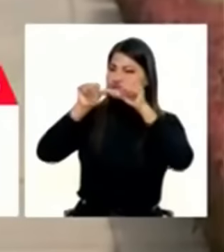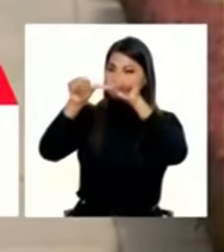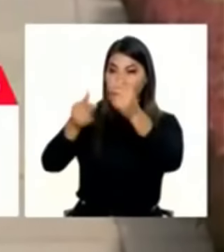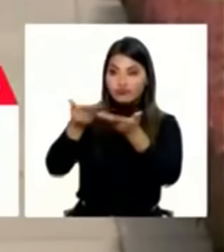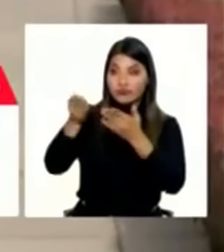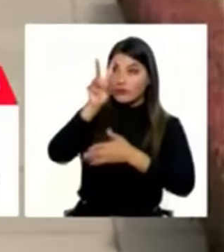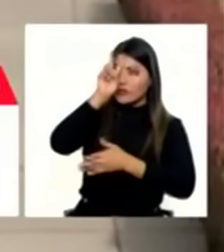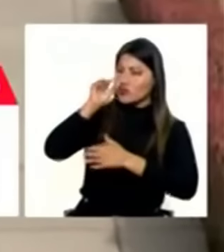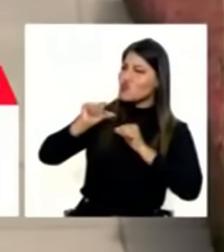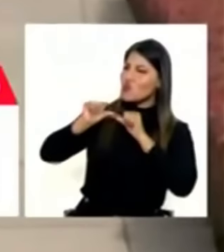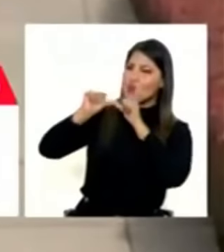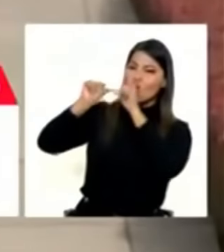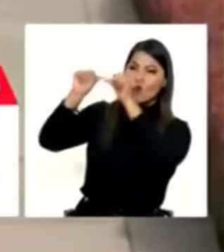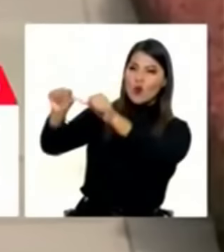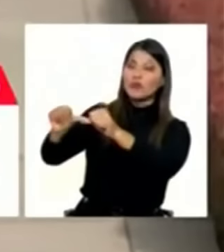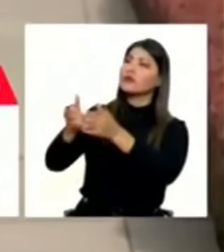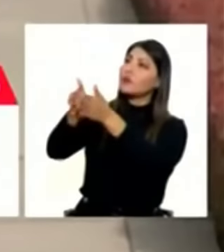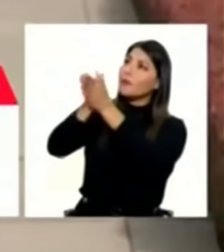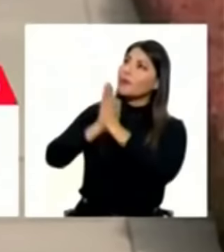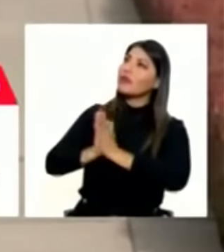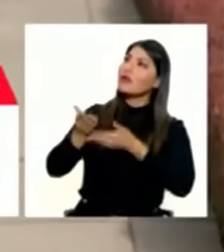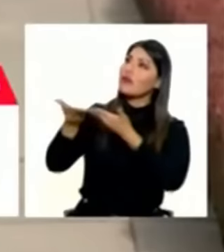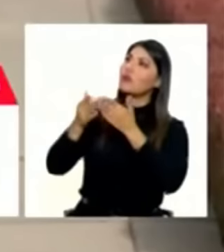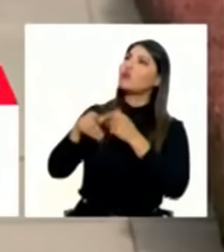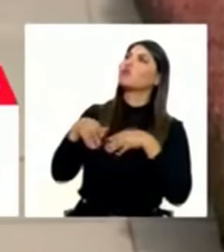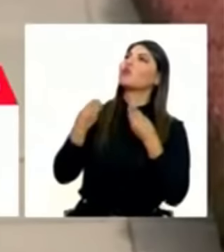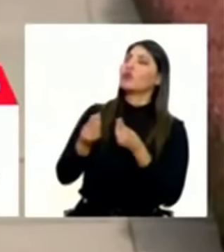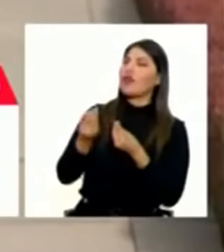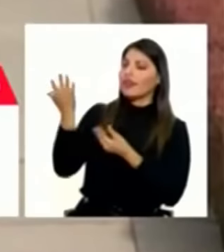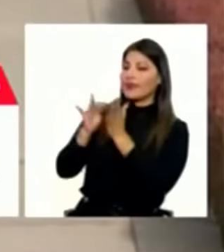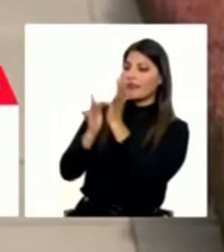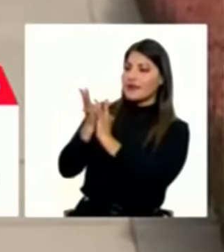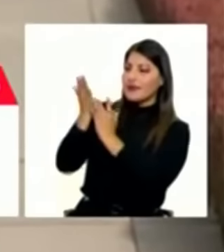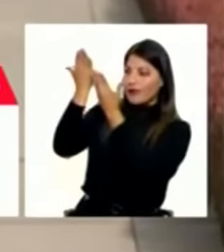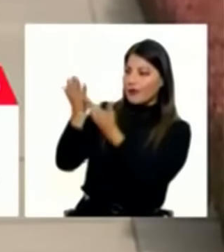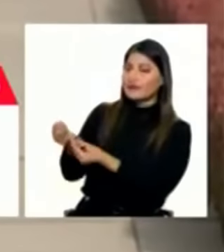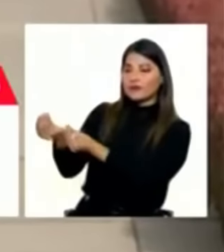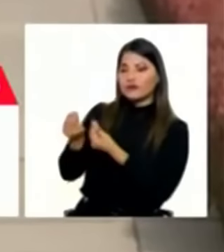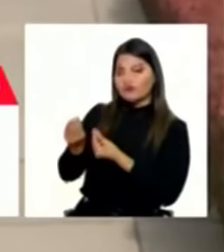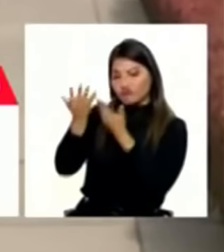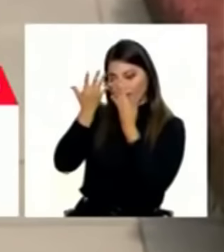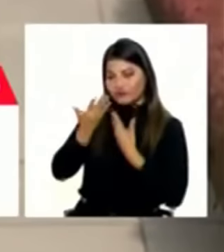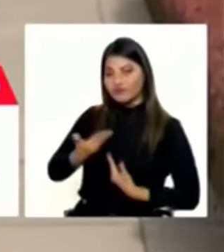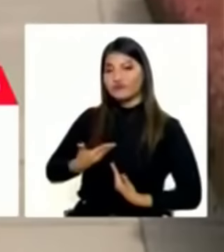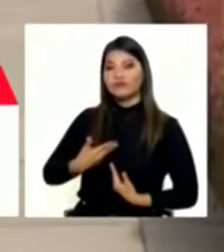heroísmo. Eso te lo pedimos por Cristo nuestro Señor.